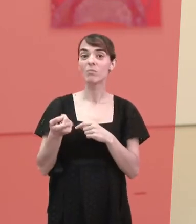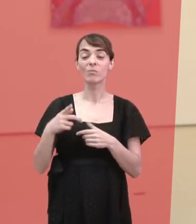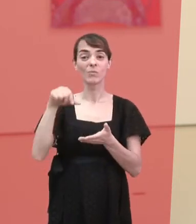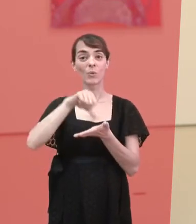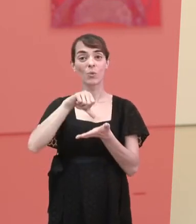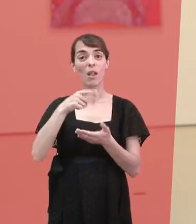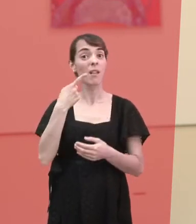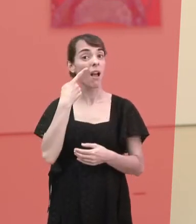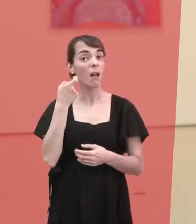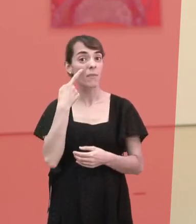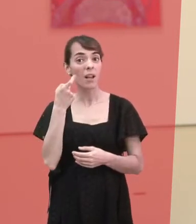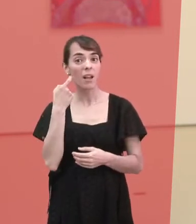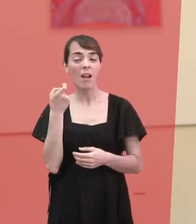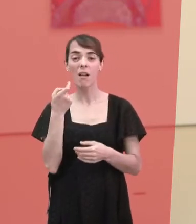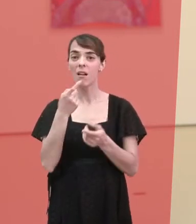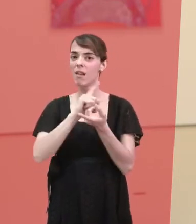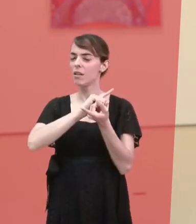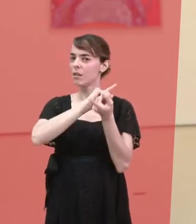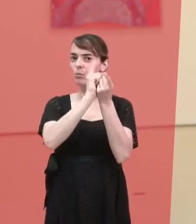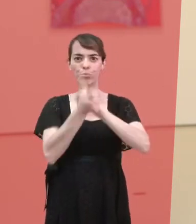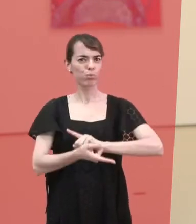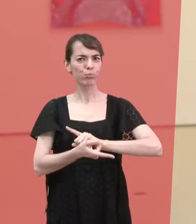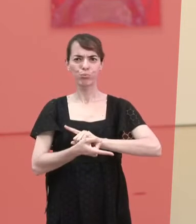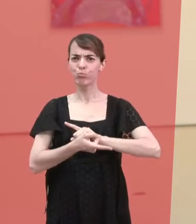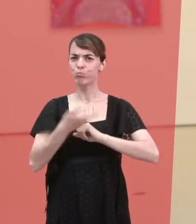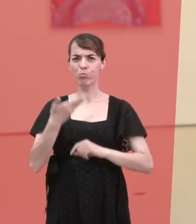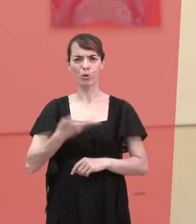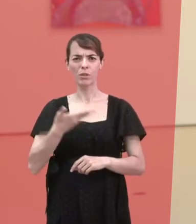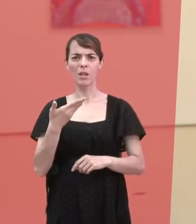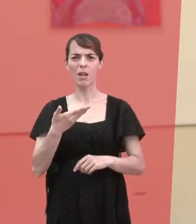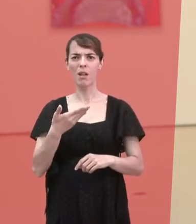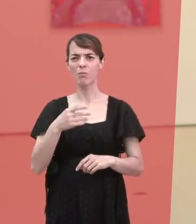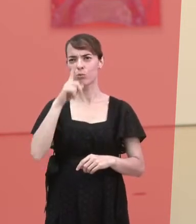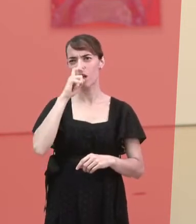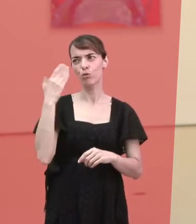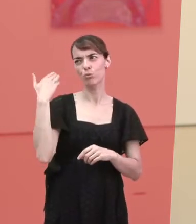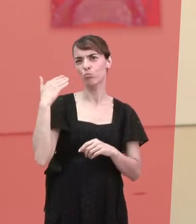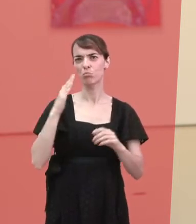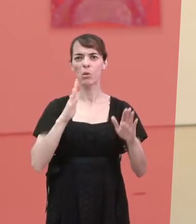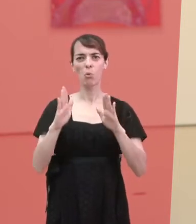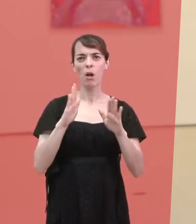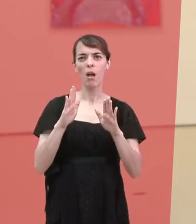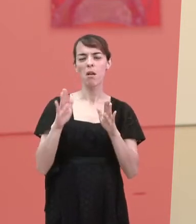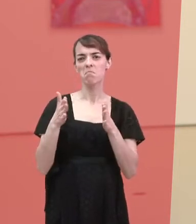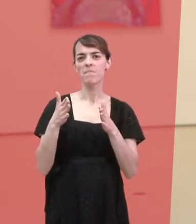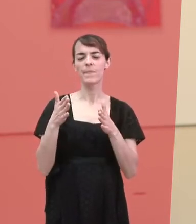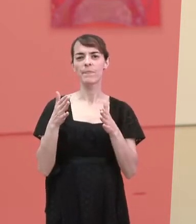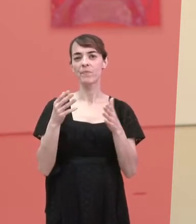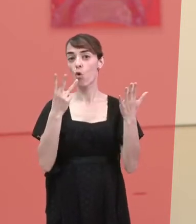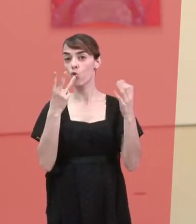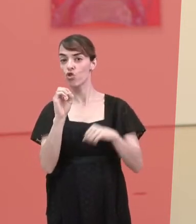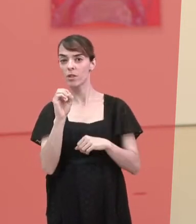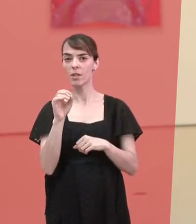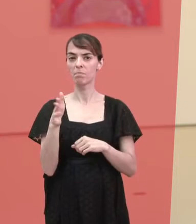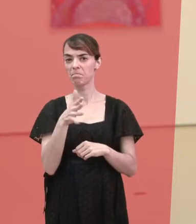Posteriormente, Almería dio un cambio muy grande cuando en los años aproximadamente